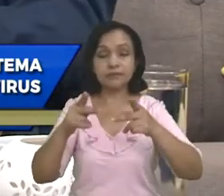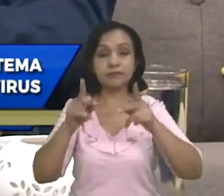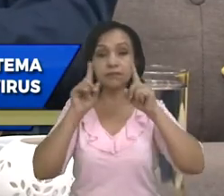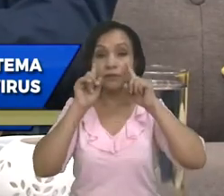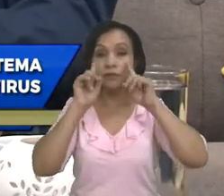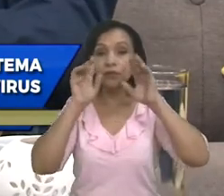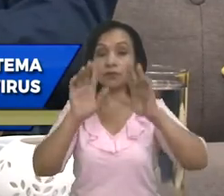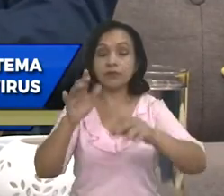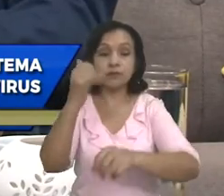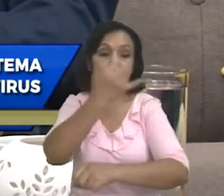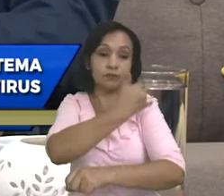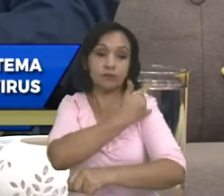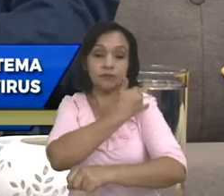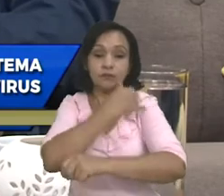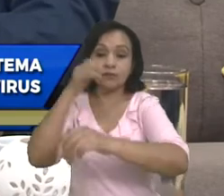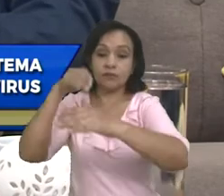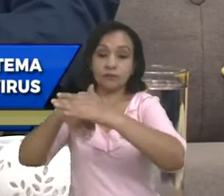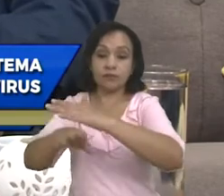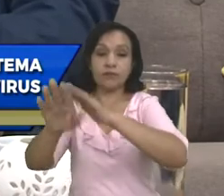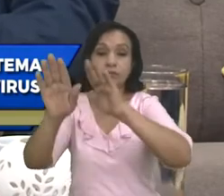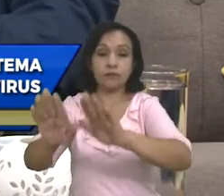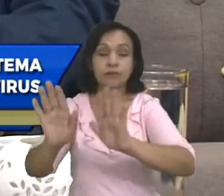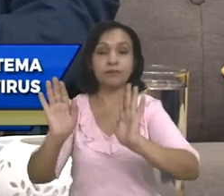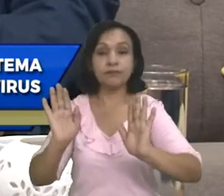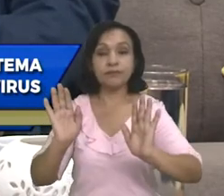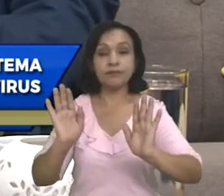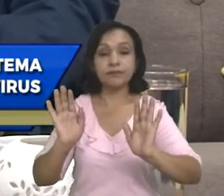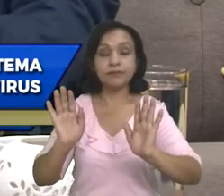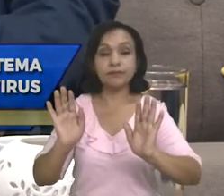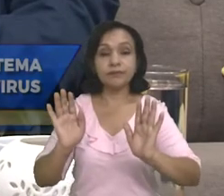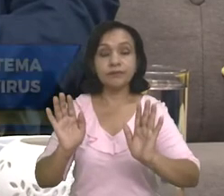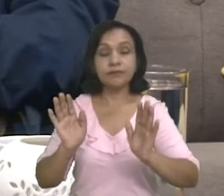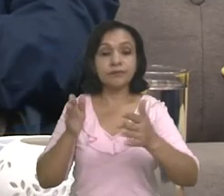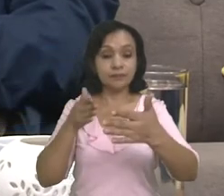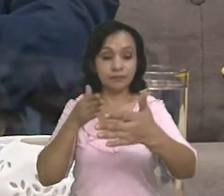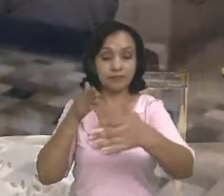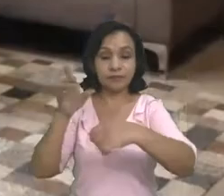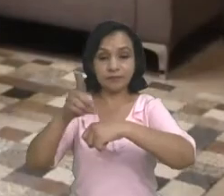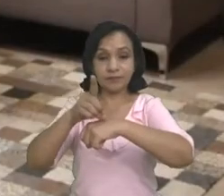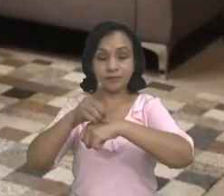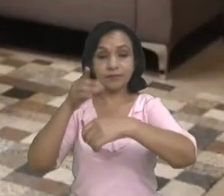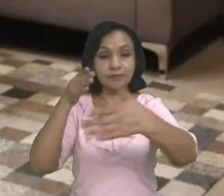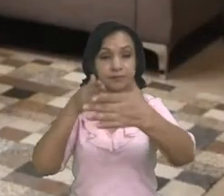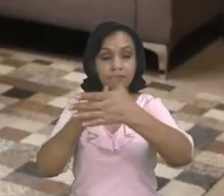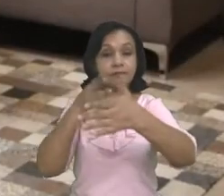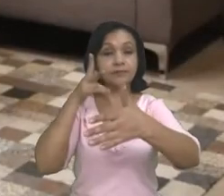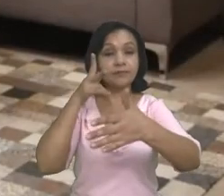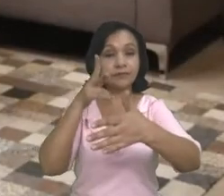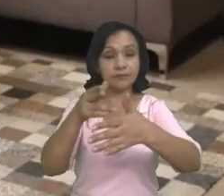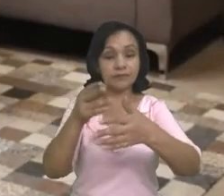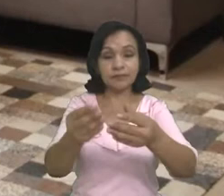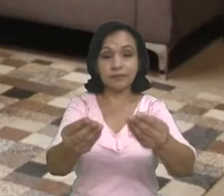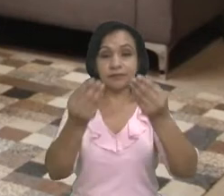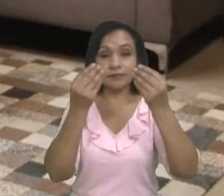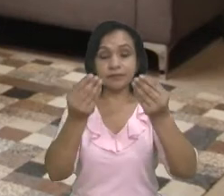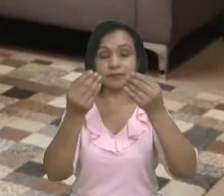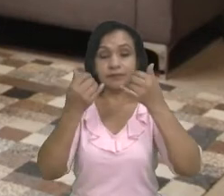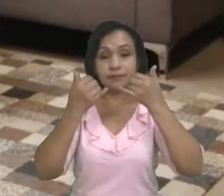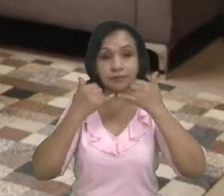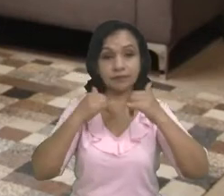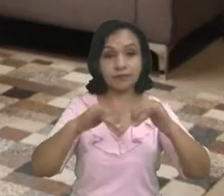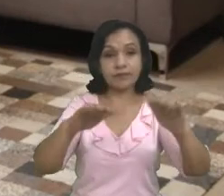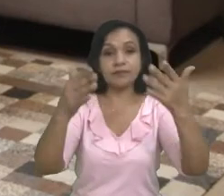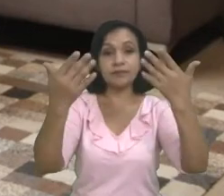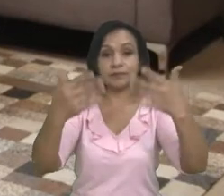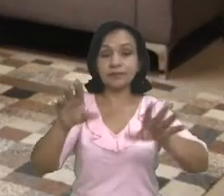nivel hospitalario un accidente bastante bajando pero tenemos que hacer nuestra una pausa se que hay más información porque también